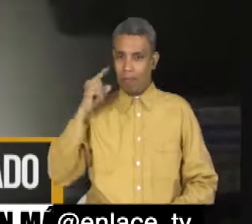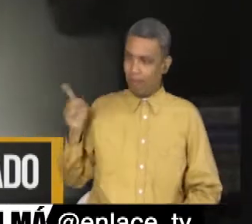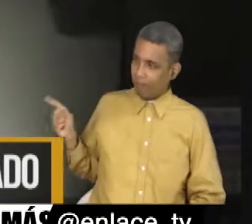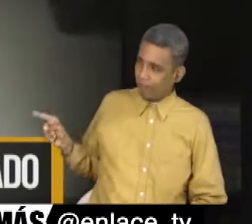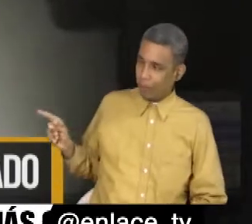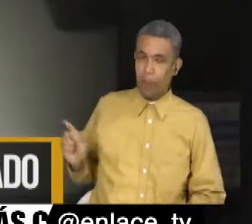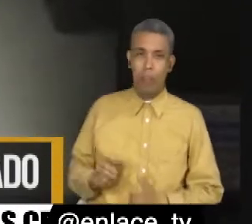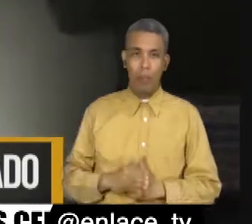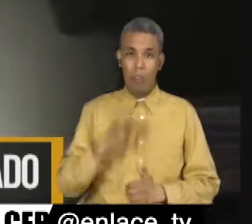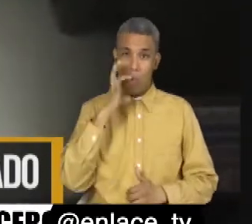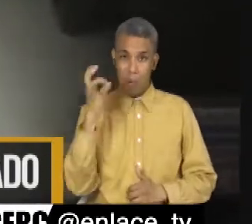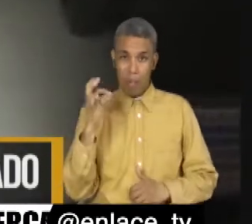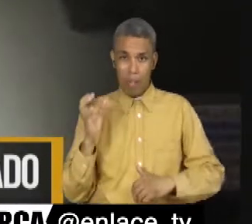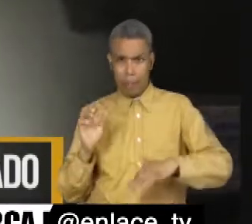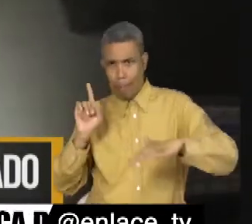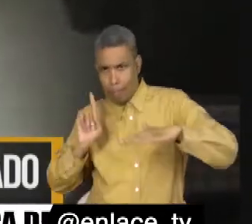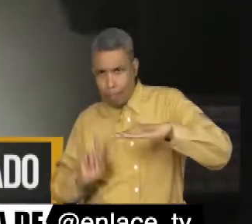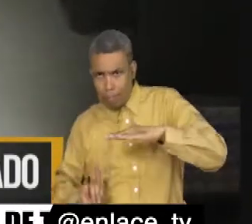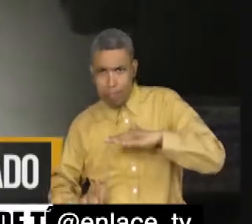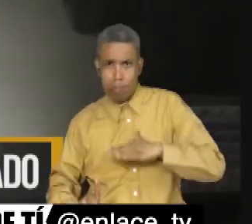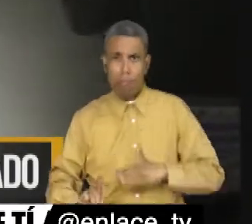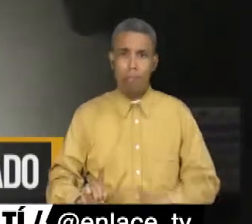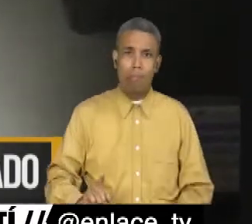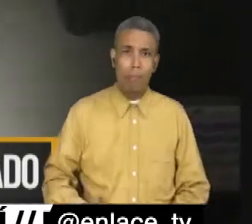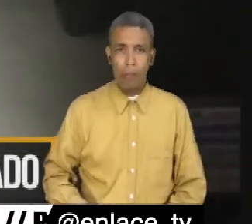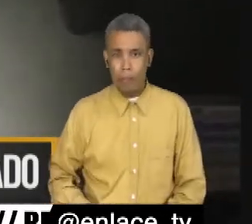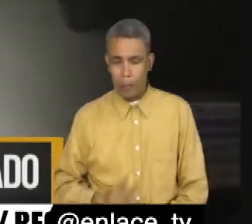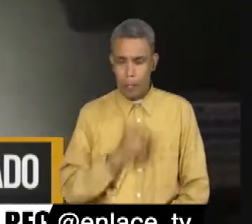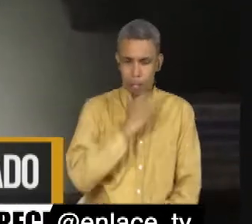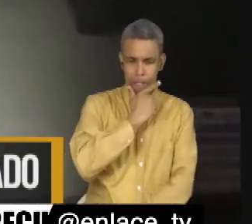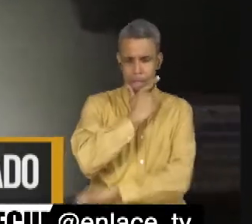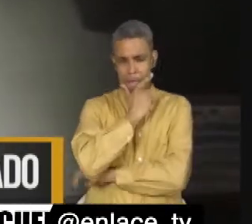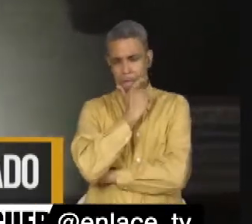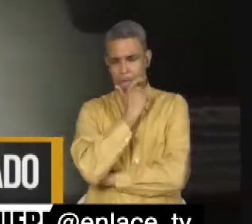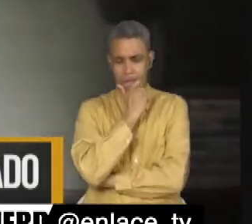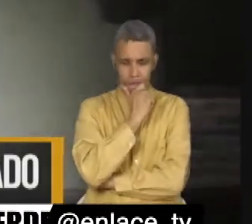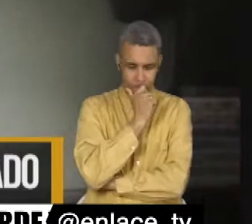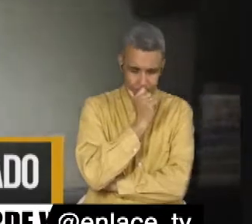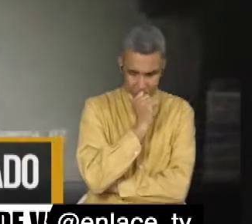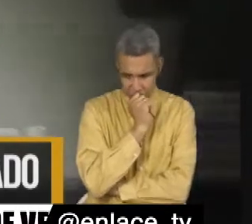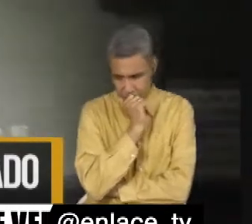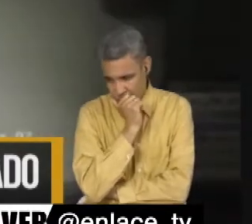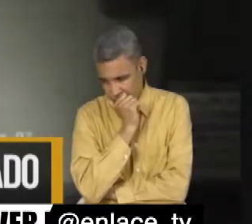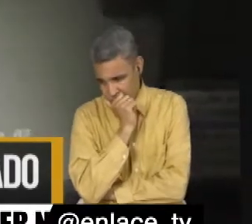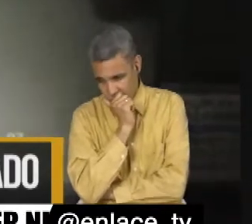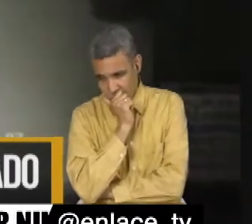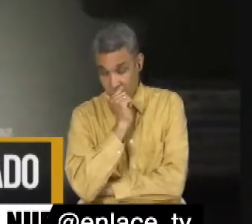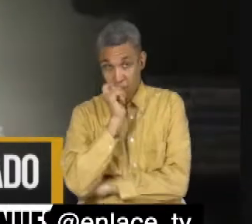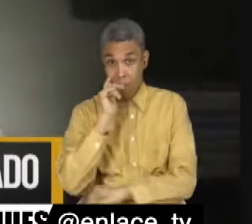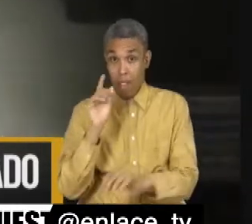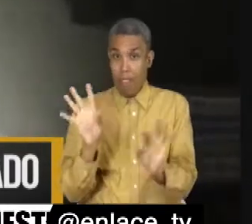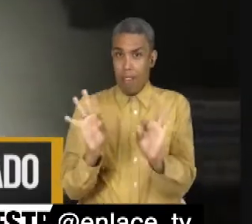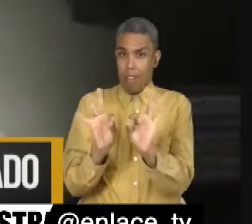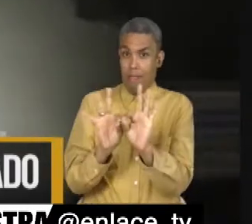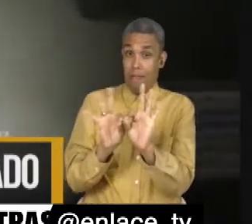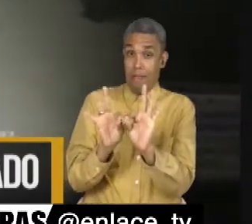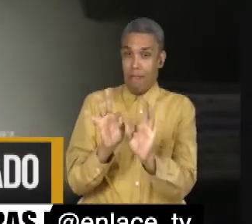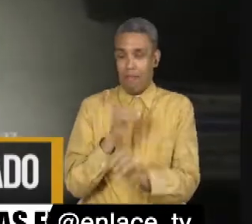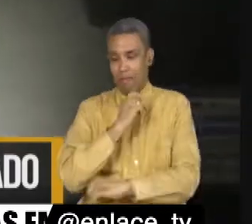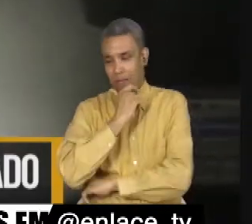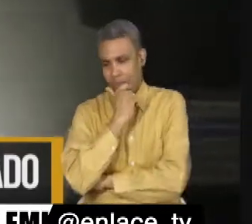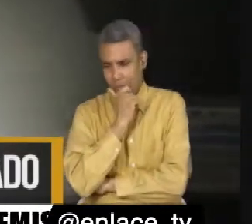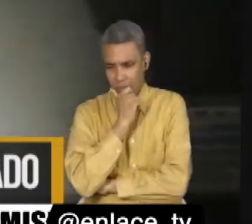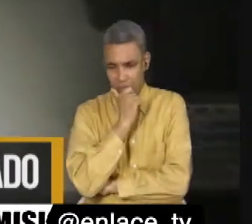ve al sujeto que ingresa y con una actitud sospechosa mira hacia donde están los policías que segundos después